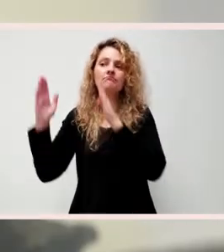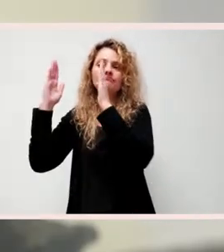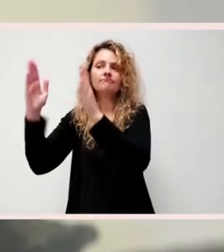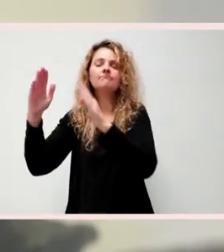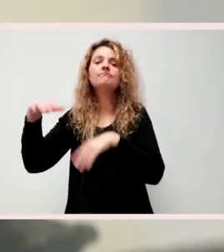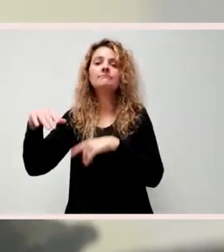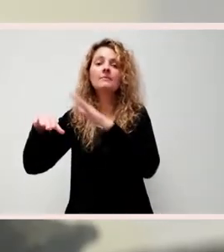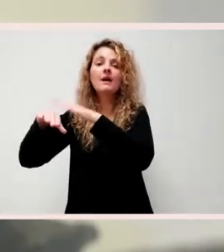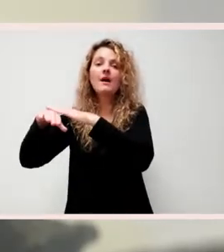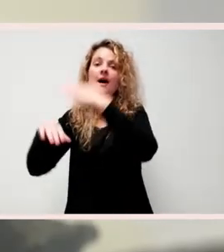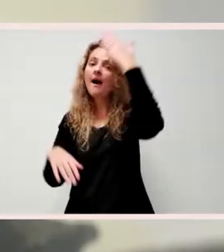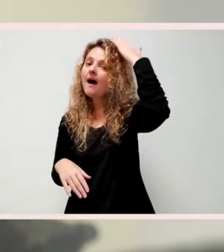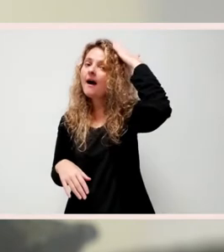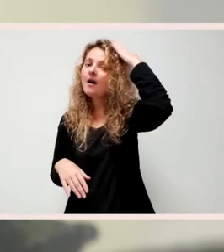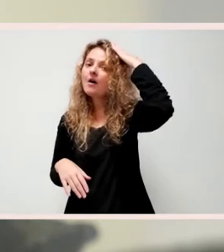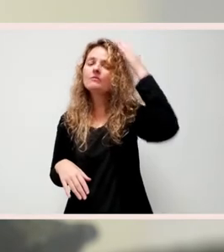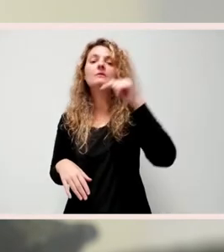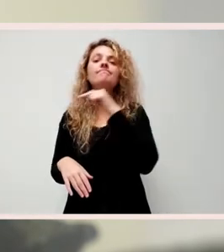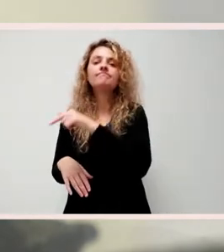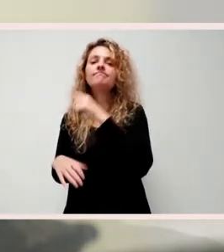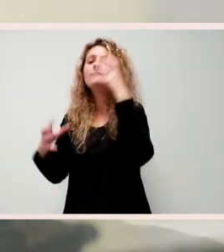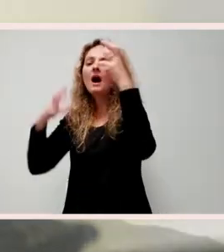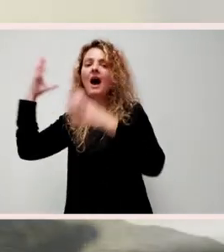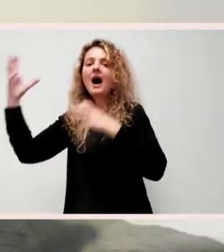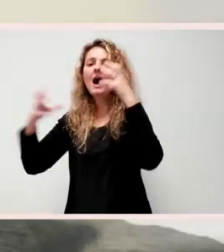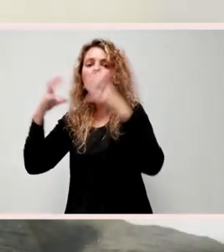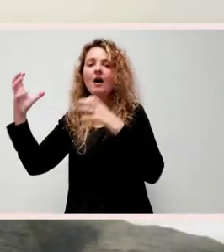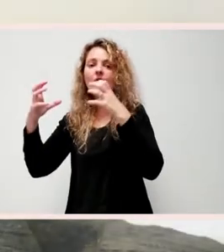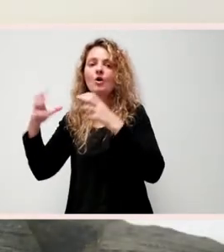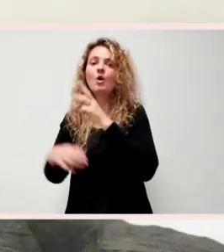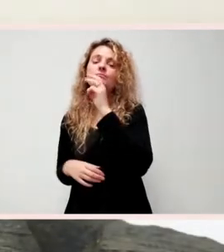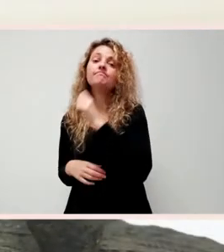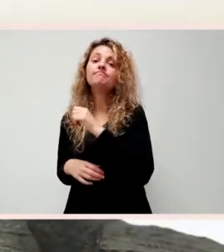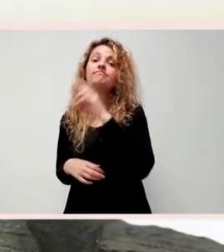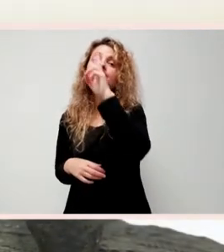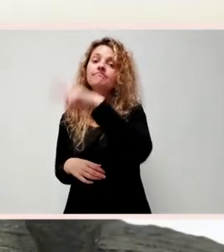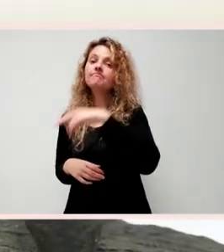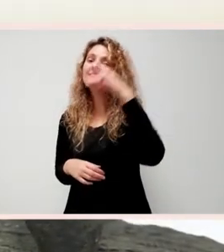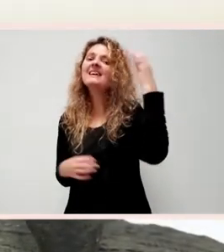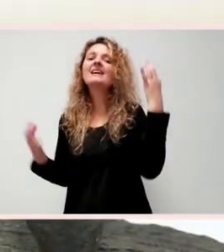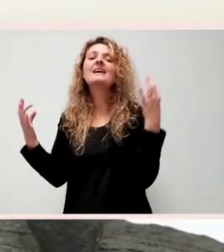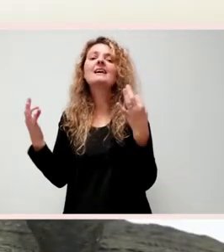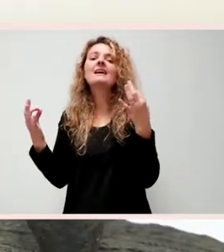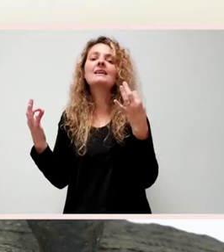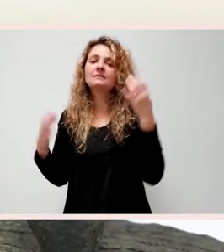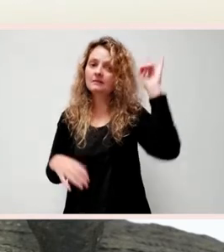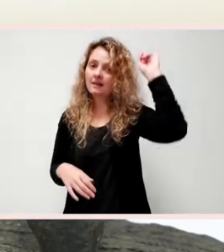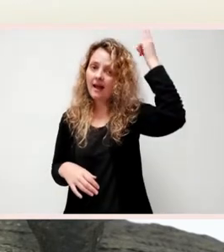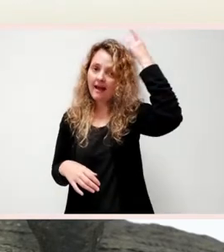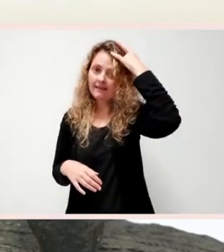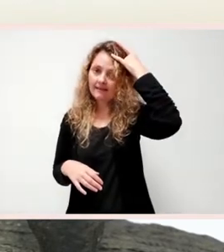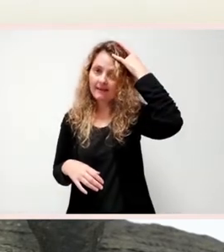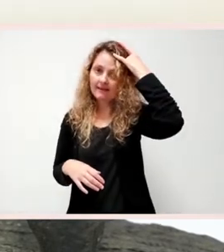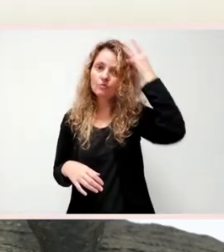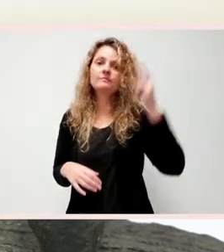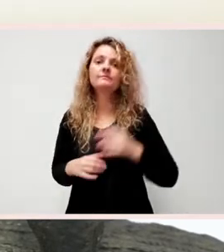carneiro, que vemos que, bueno, ten uns corniños que se están bastante ben feitos e que se diferencian un do